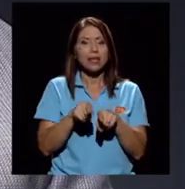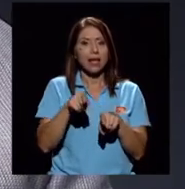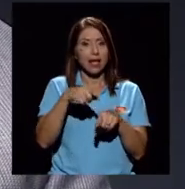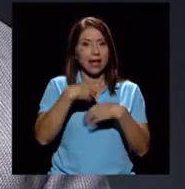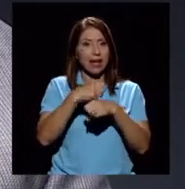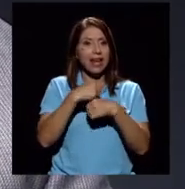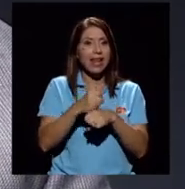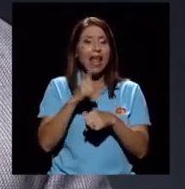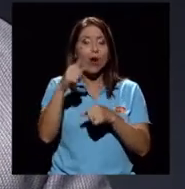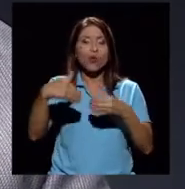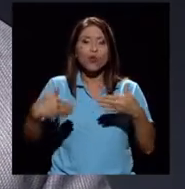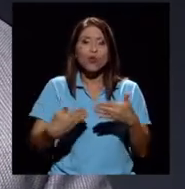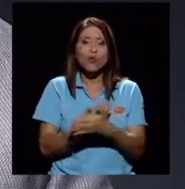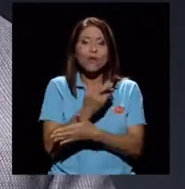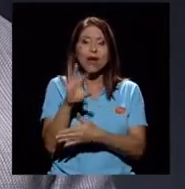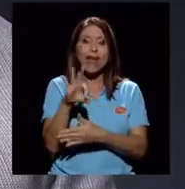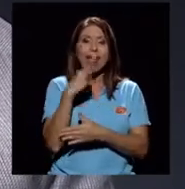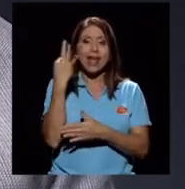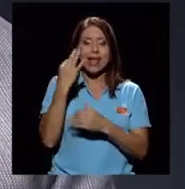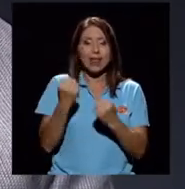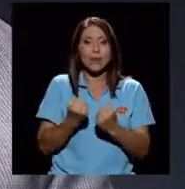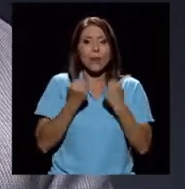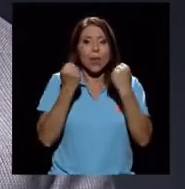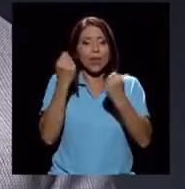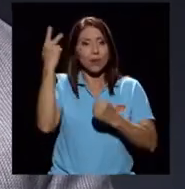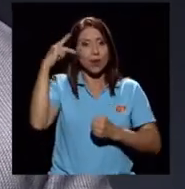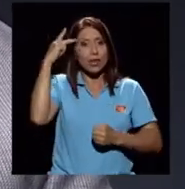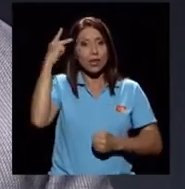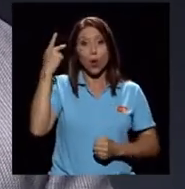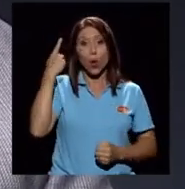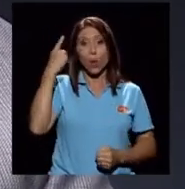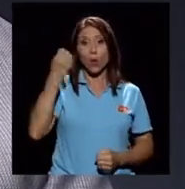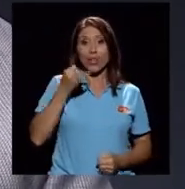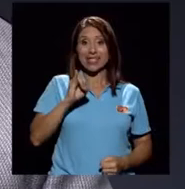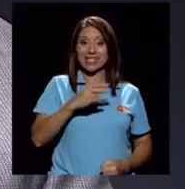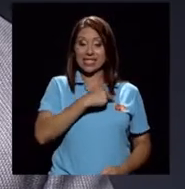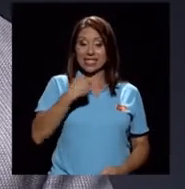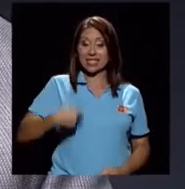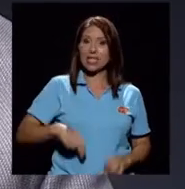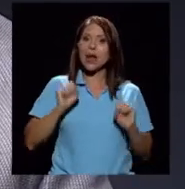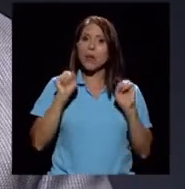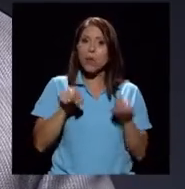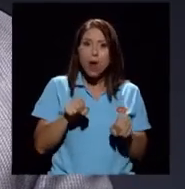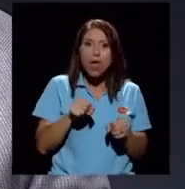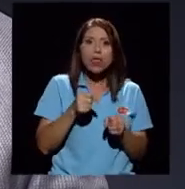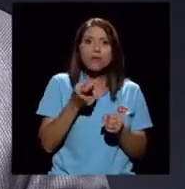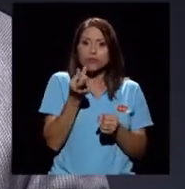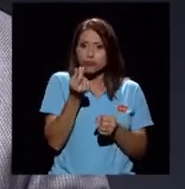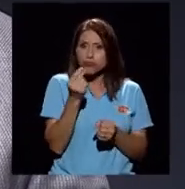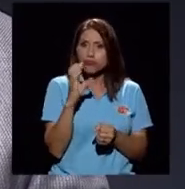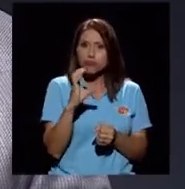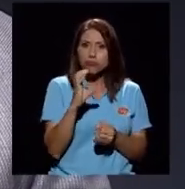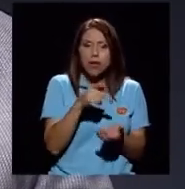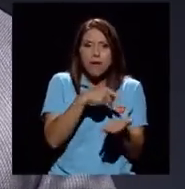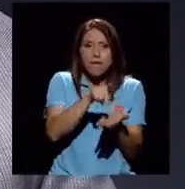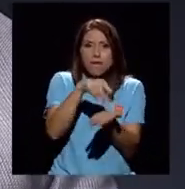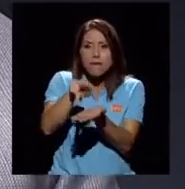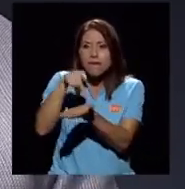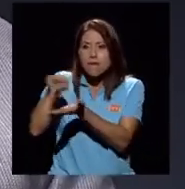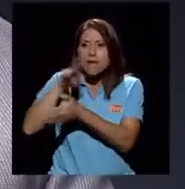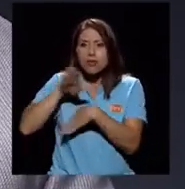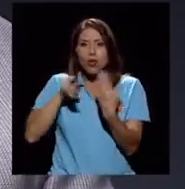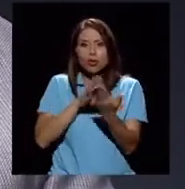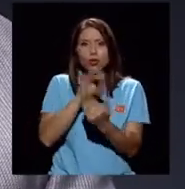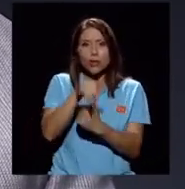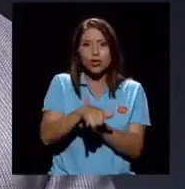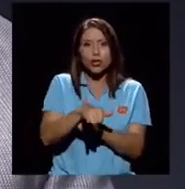eje de poder político porque si china está en capacidad de financiar todos estos proyectos porque ese es el tema verdad que no